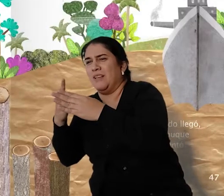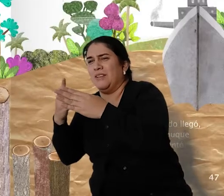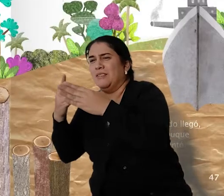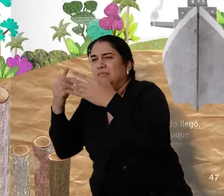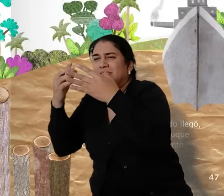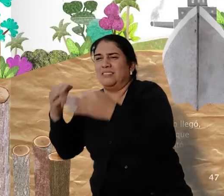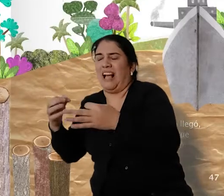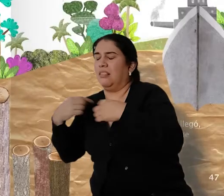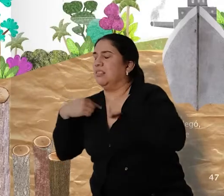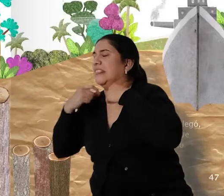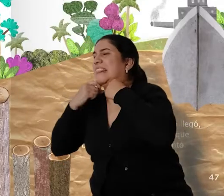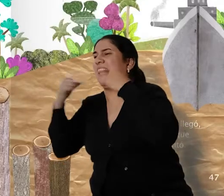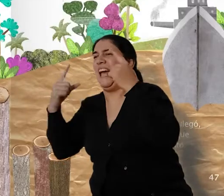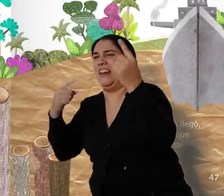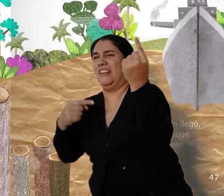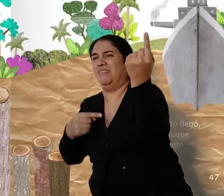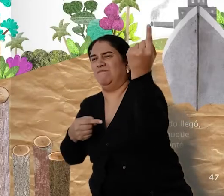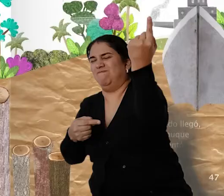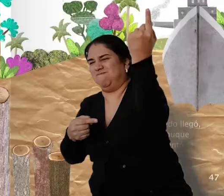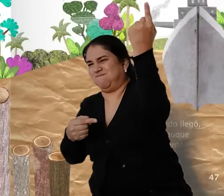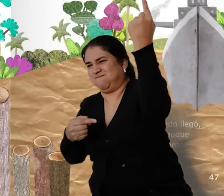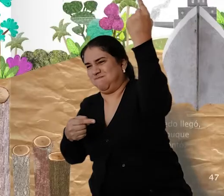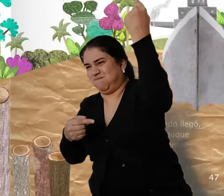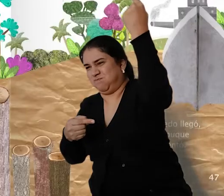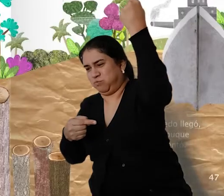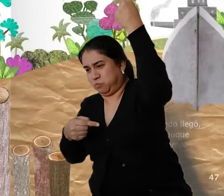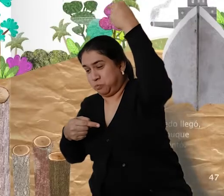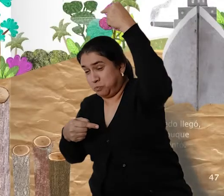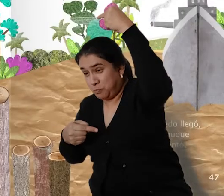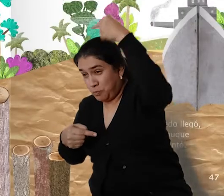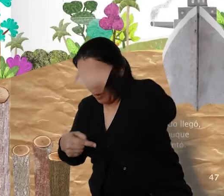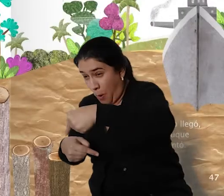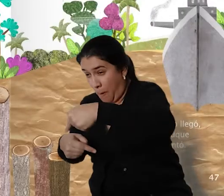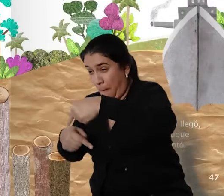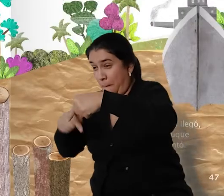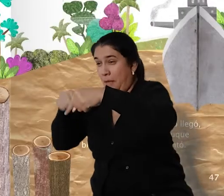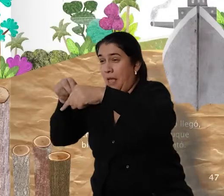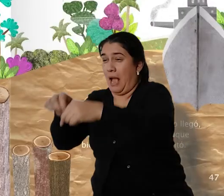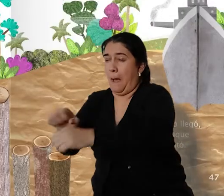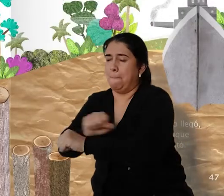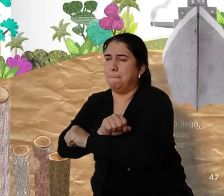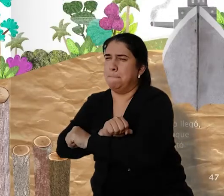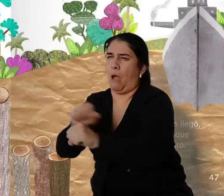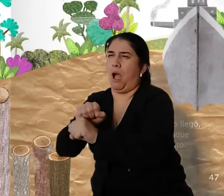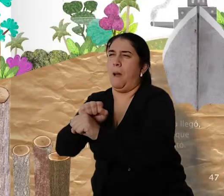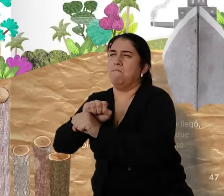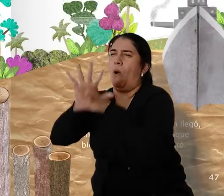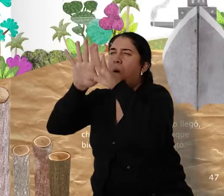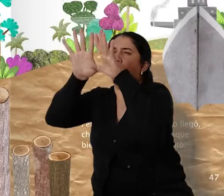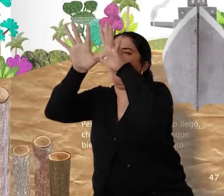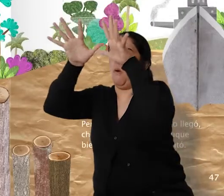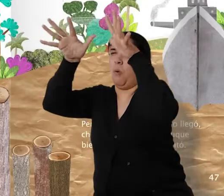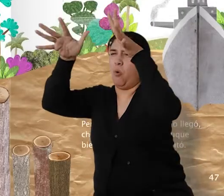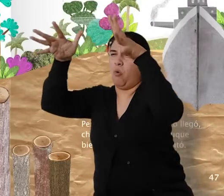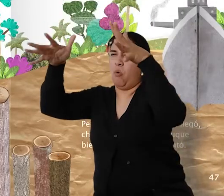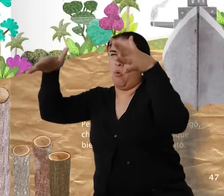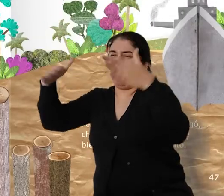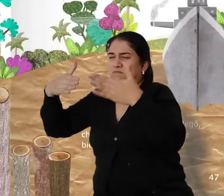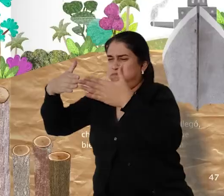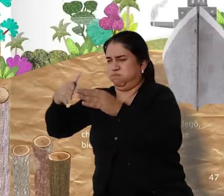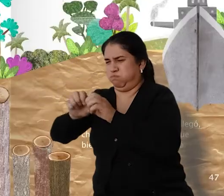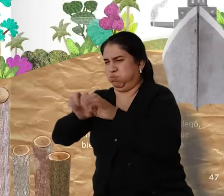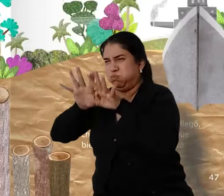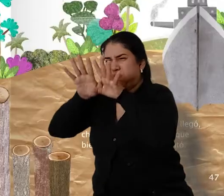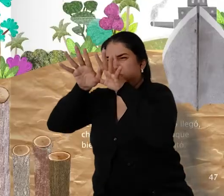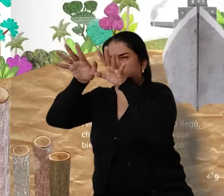lo tocara. Pero era tarde. El torpedo llegó, chocó con el inmenso buque bien en el centro